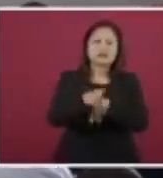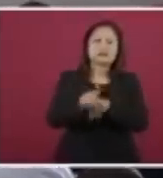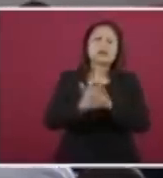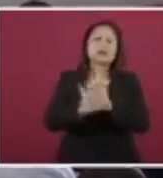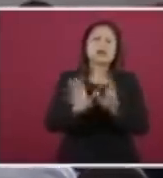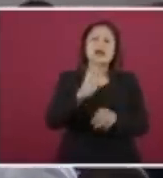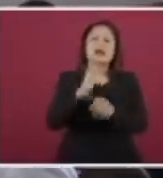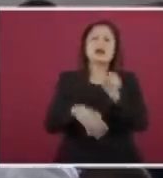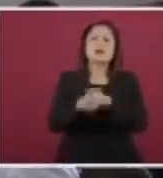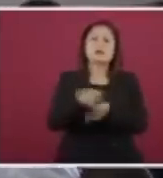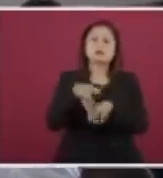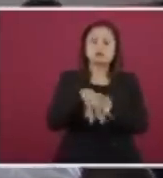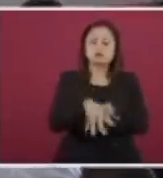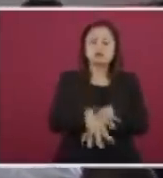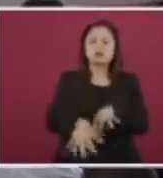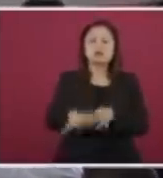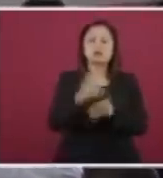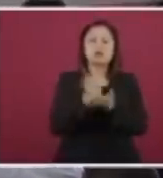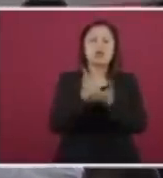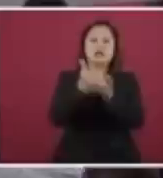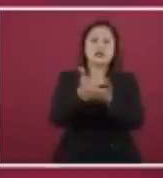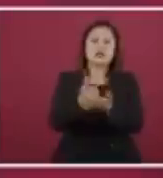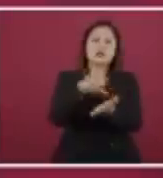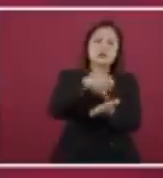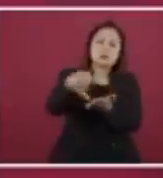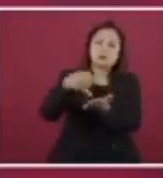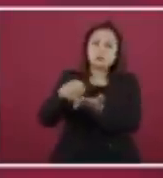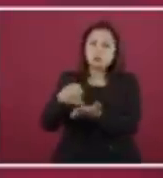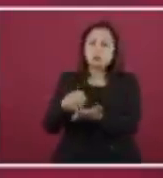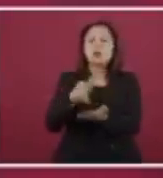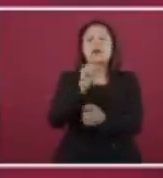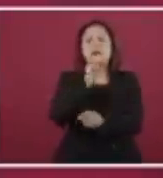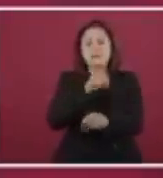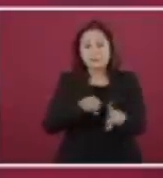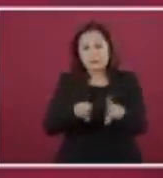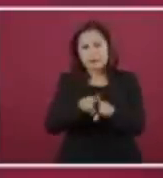el sur de Sonora. Entonces, estamos trabajando con la